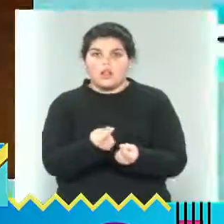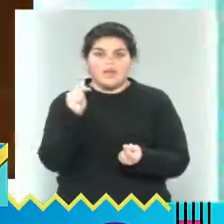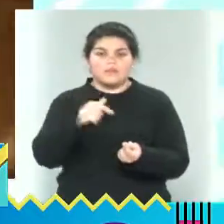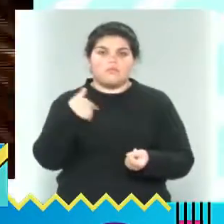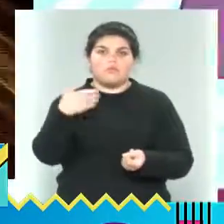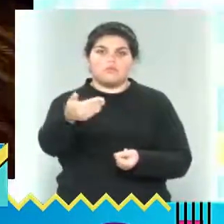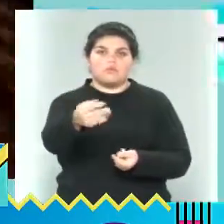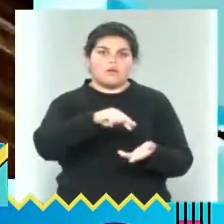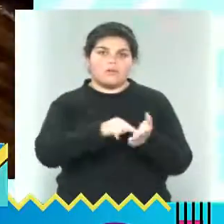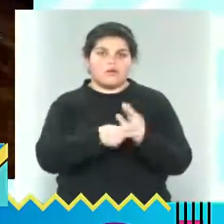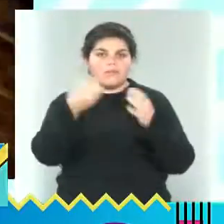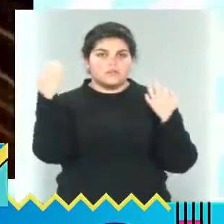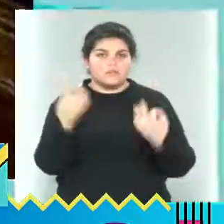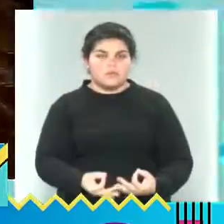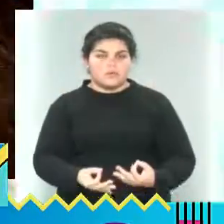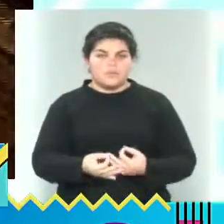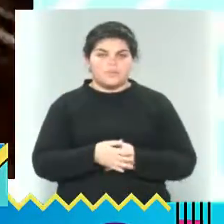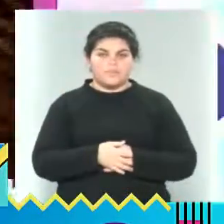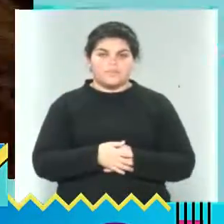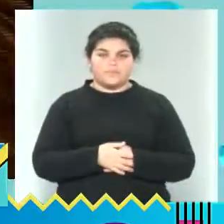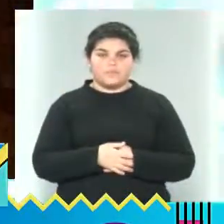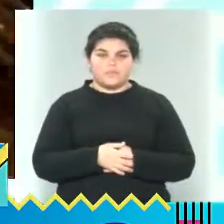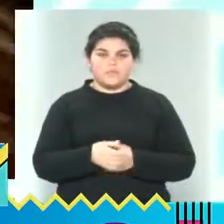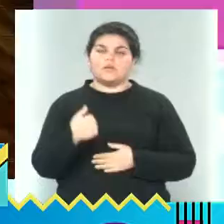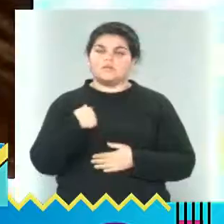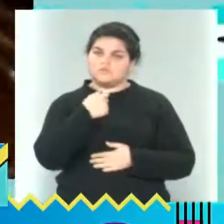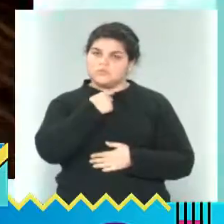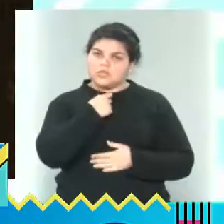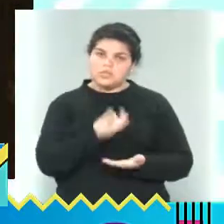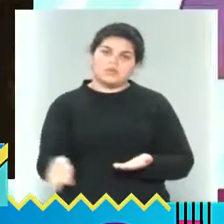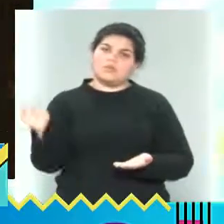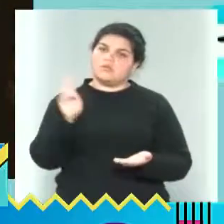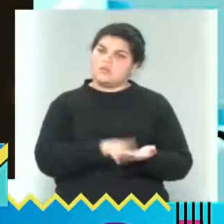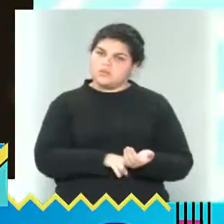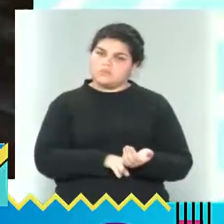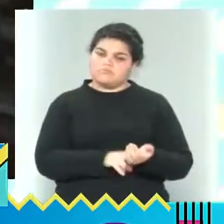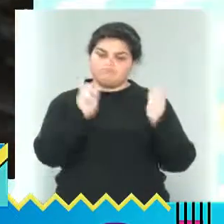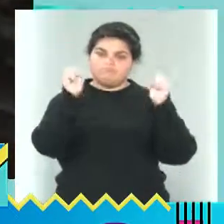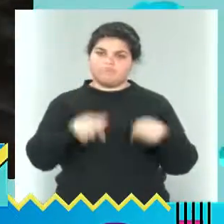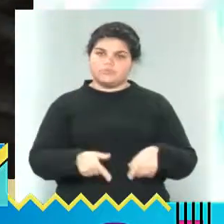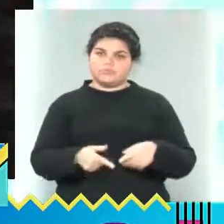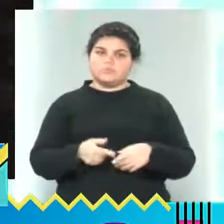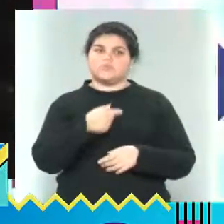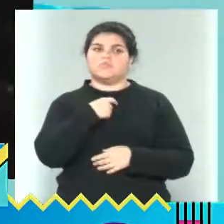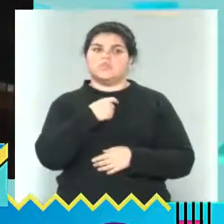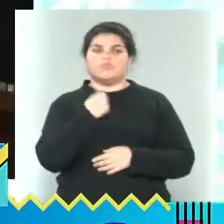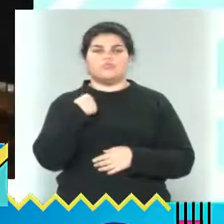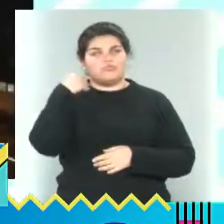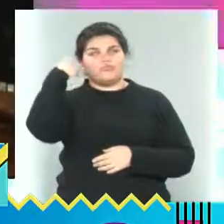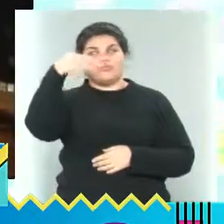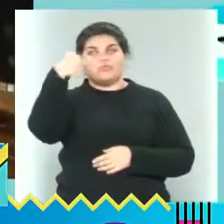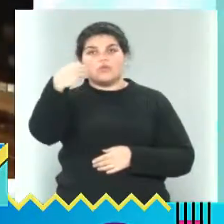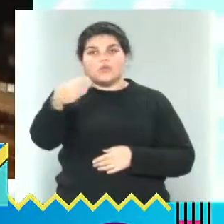cuando pensemos. Entonces, yo quiero volver al nivel local, y yo sueño con una